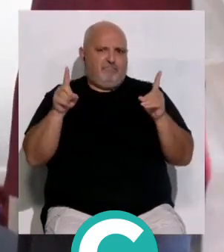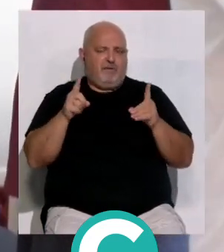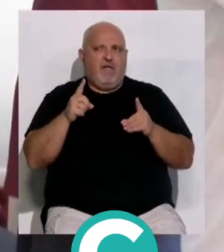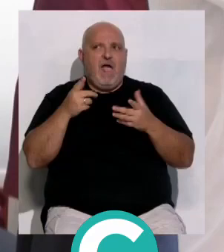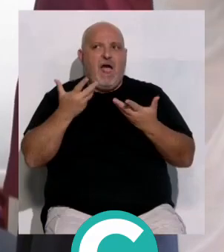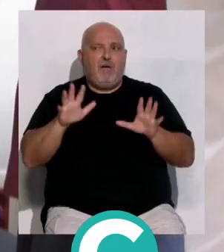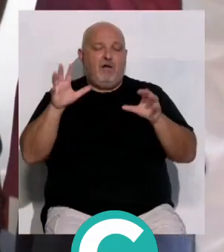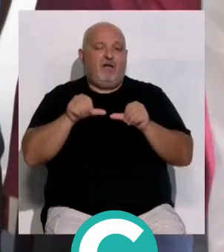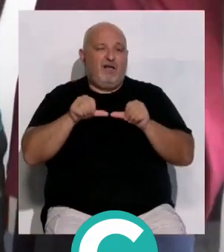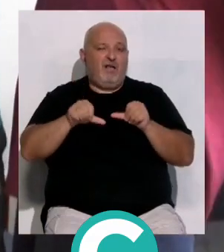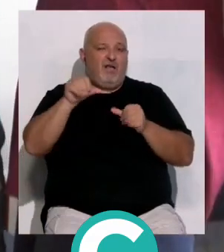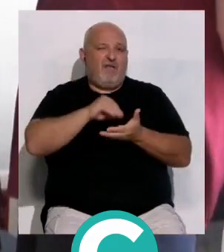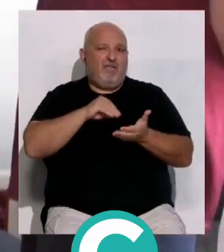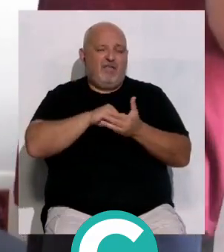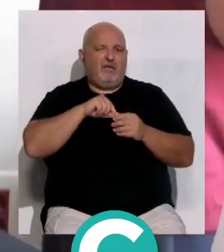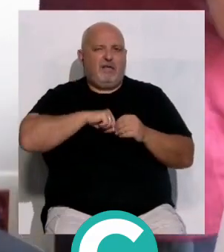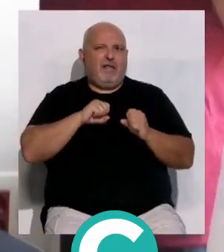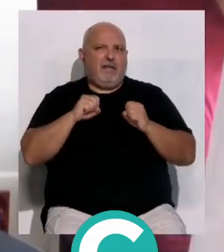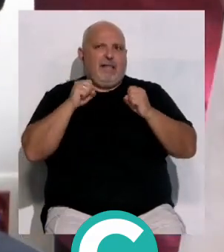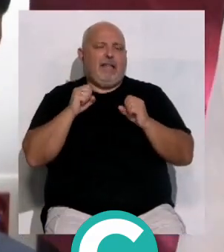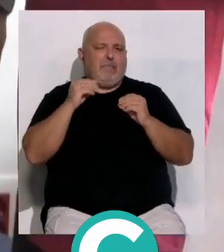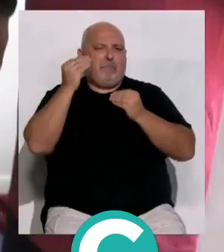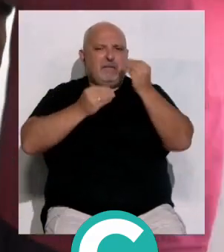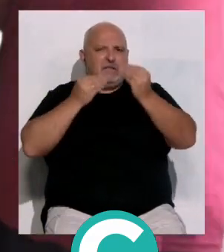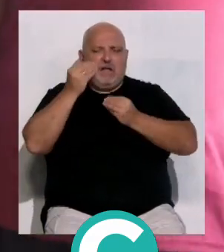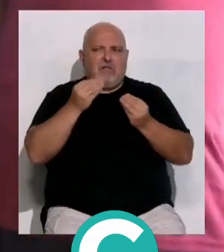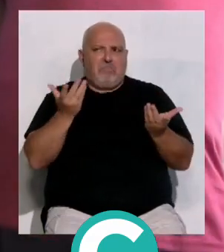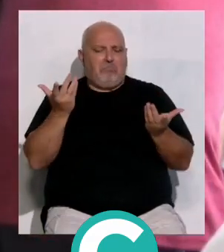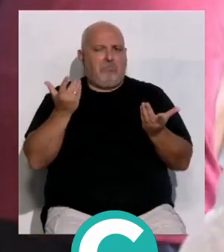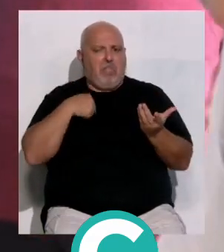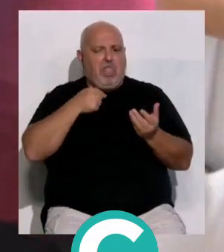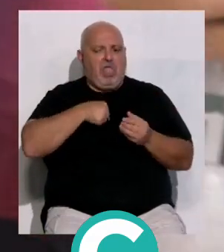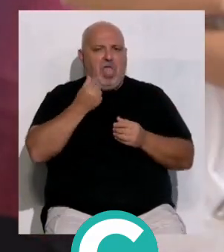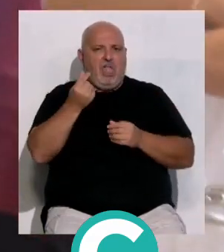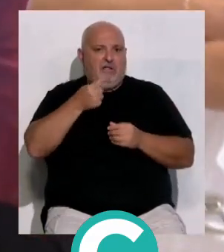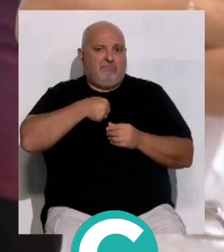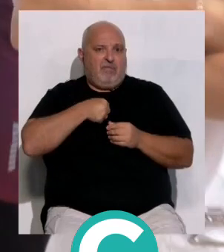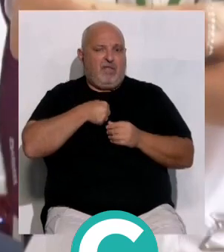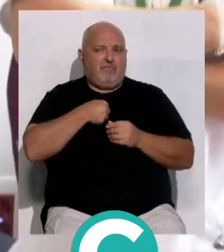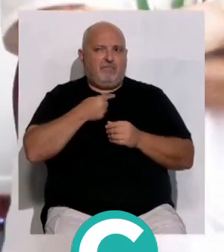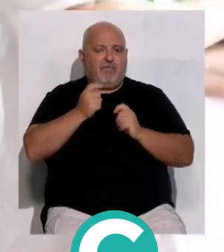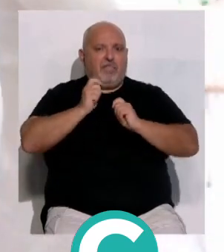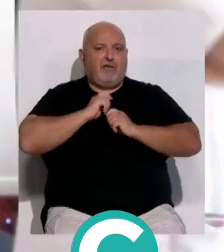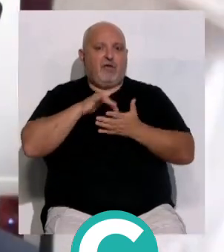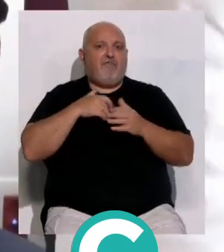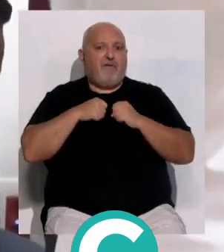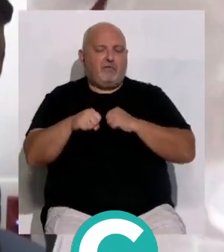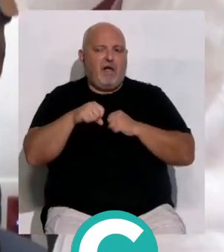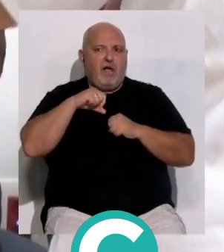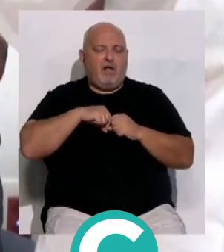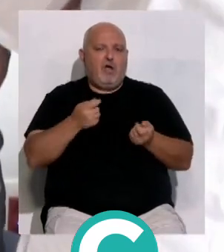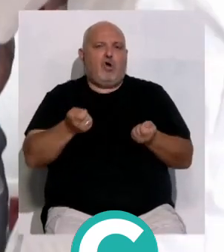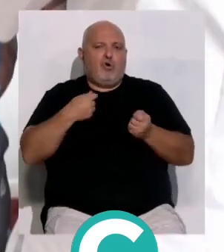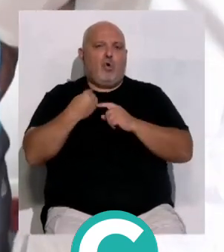después a lo mejor alguna que otra vez te puedes alterar un poco, pero piensas y dices, oye, tengo un estén puesto, en su día me dio. Y ahora pues me